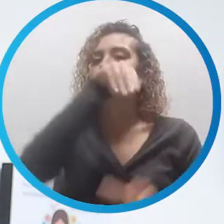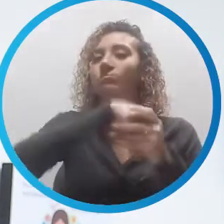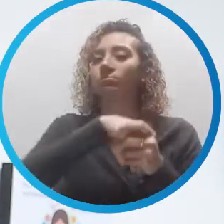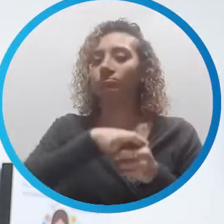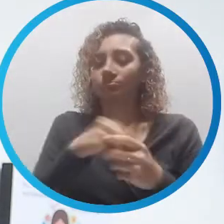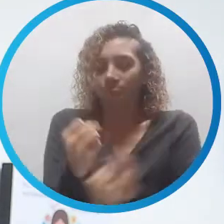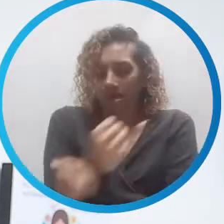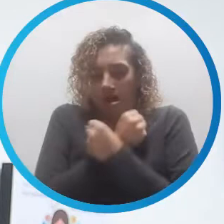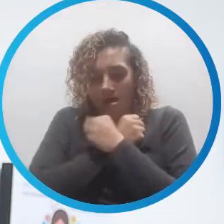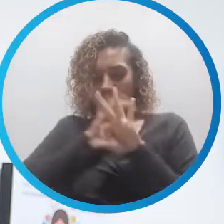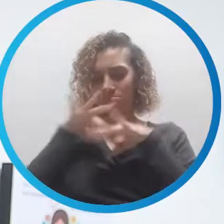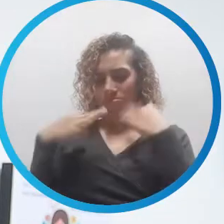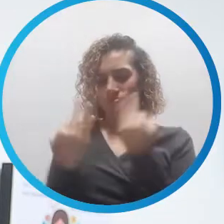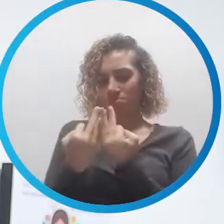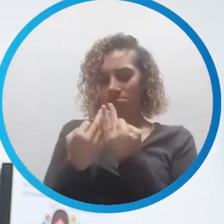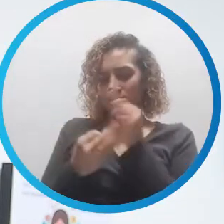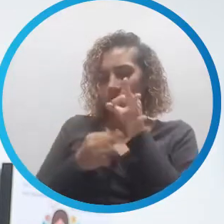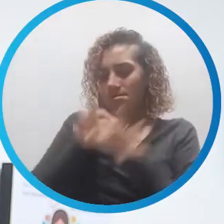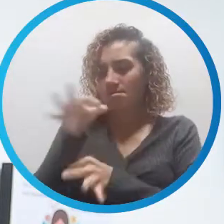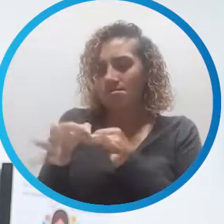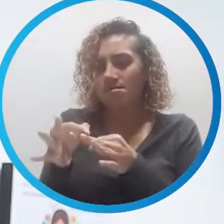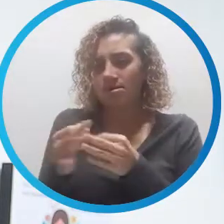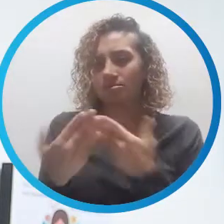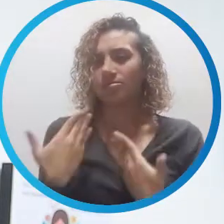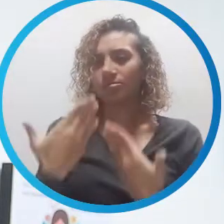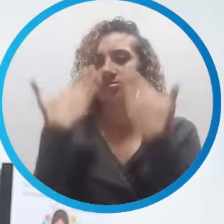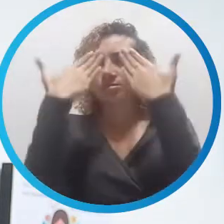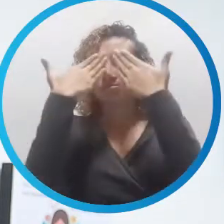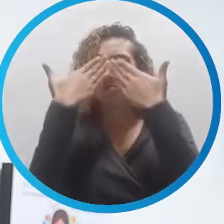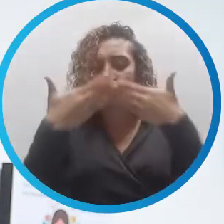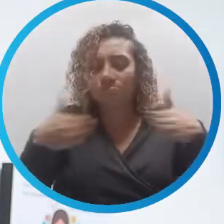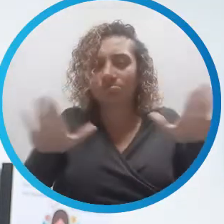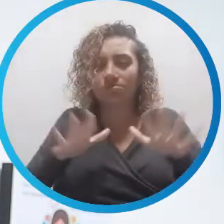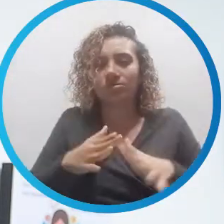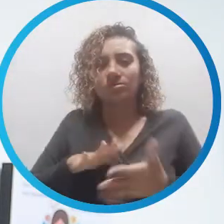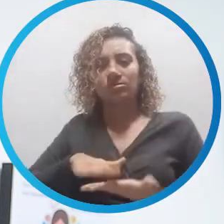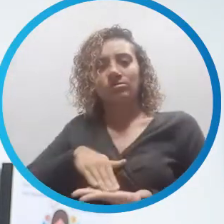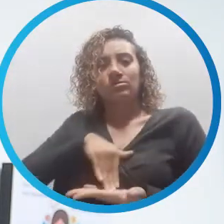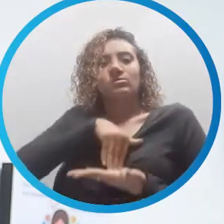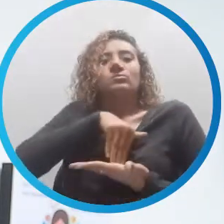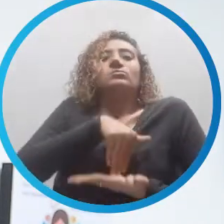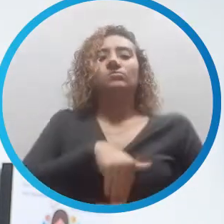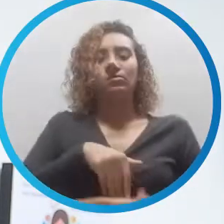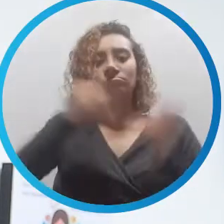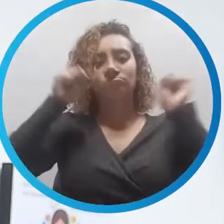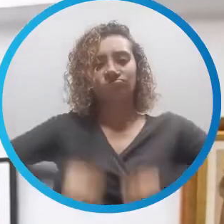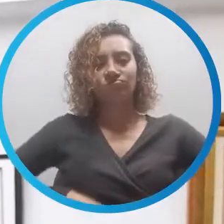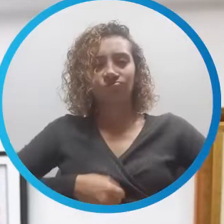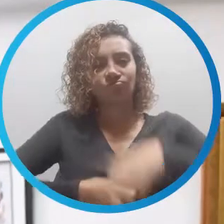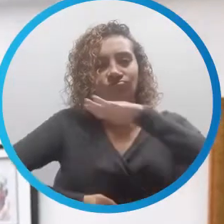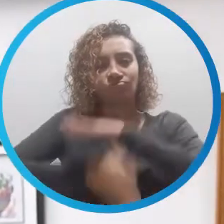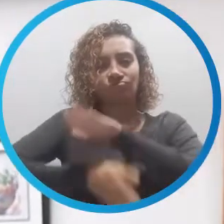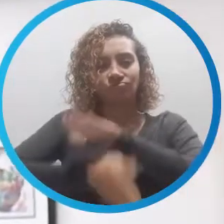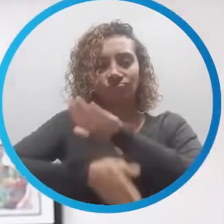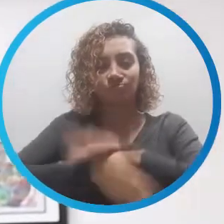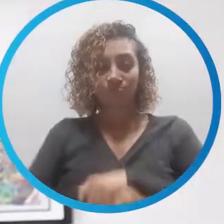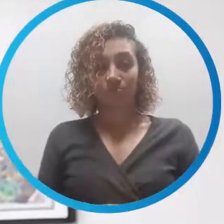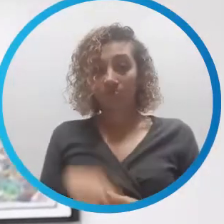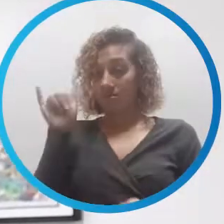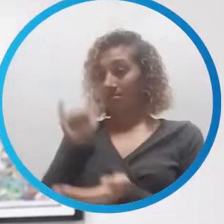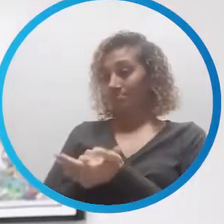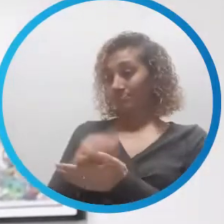me encuentro. Entre el amor de la familia y el de Dios, hallé las fuerzas para seguir adelante. Como